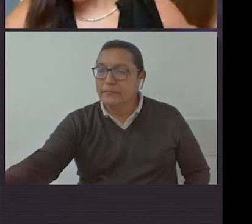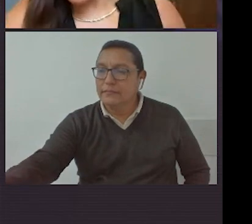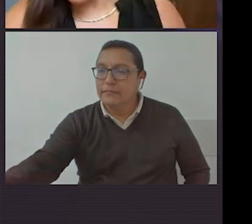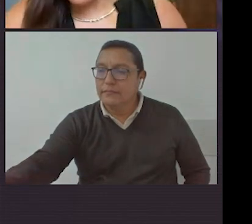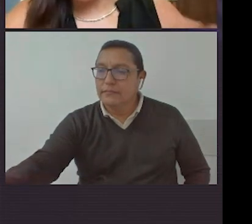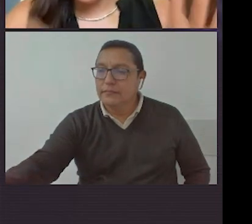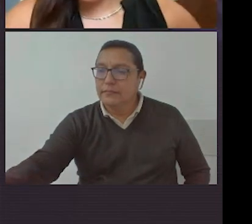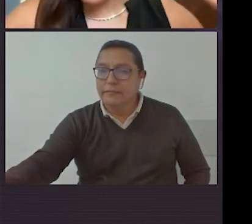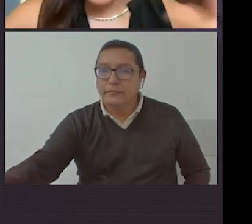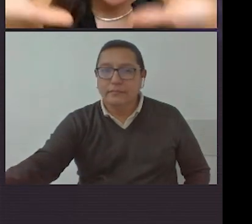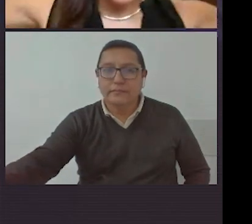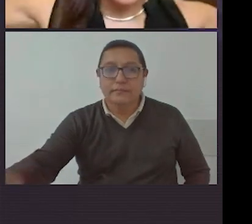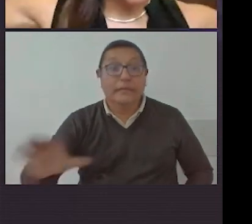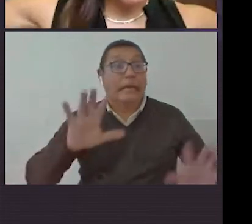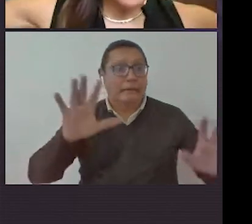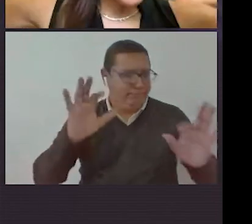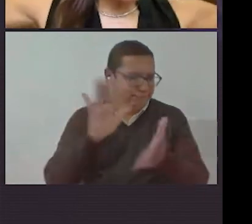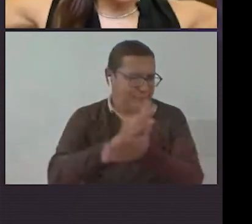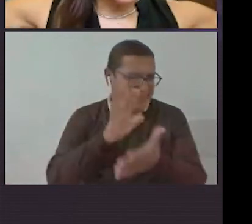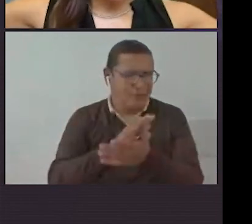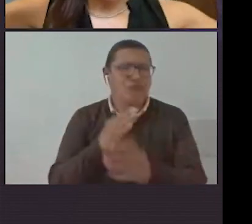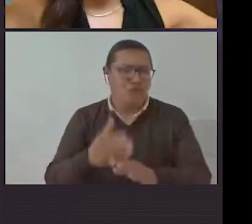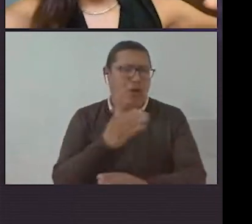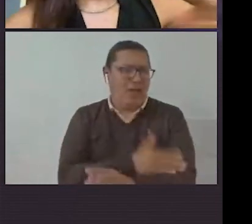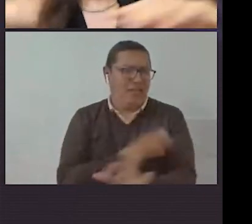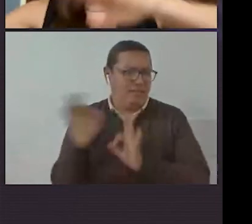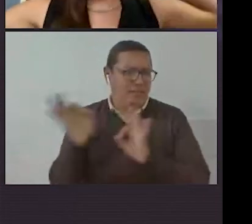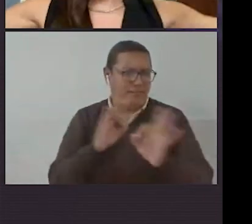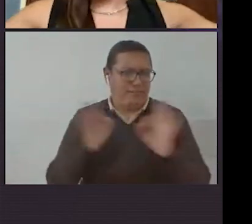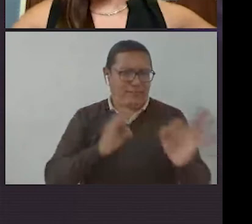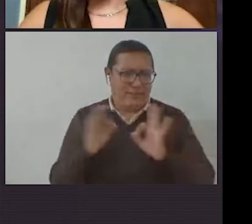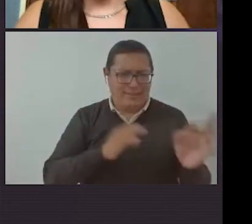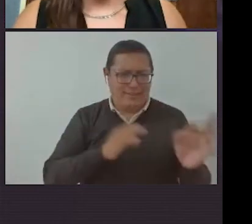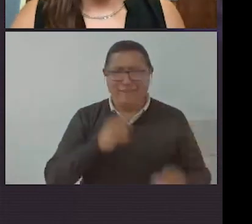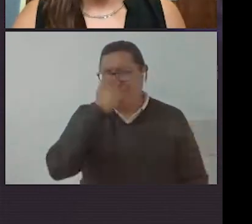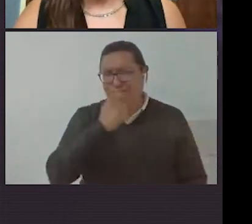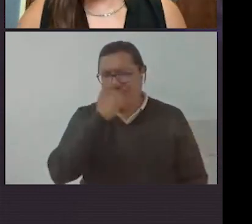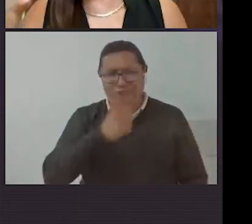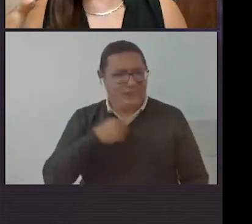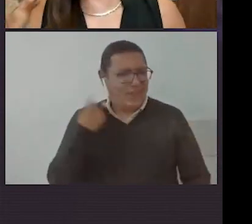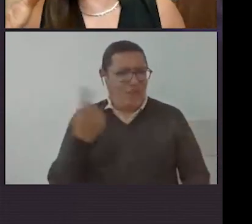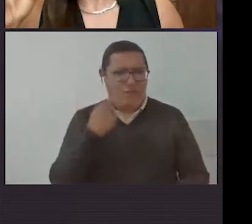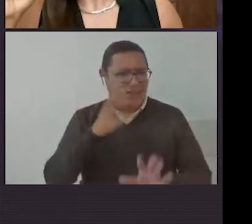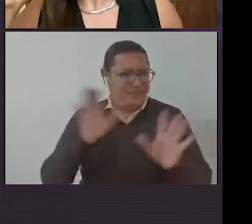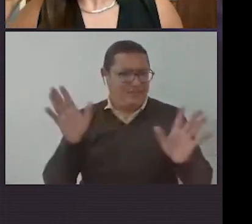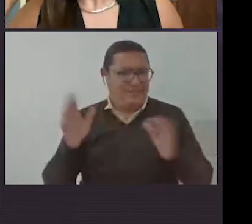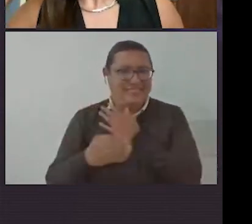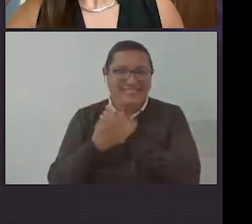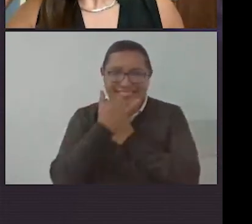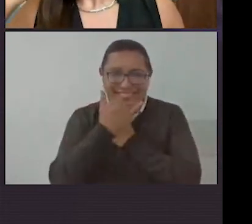Esto está planeado, ¿eh? No crean que sin querer, todo está planeado.